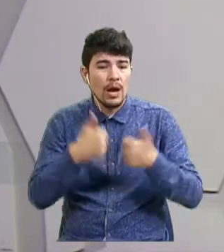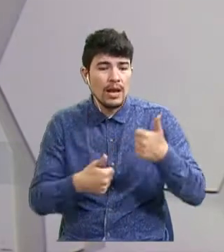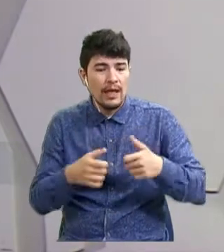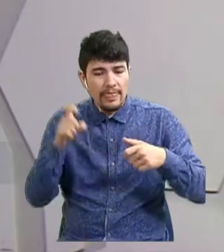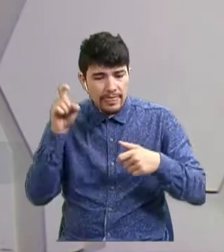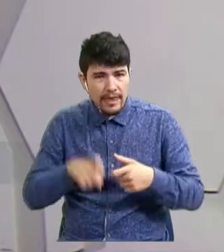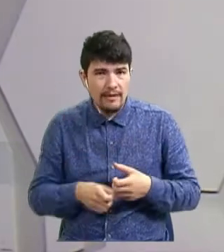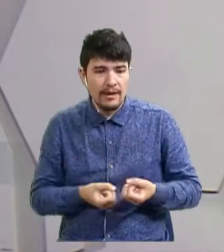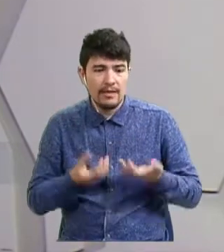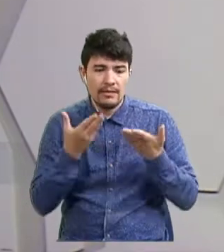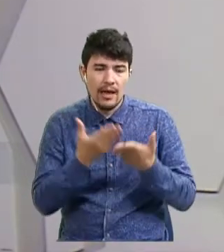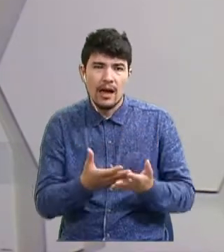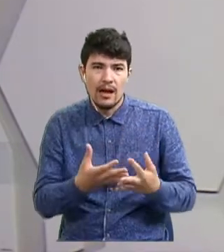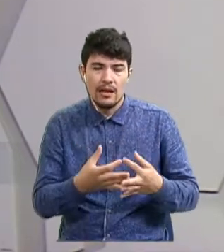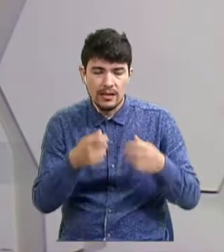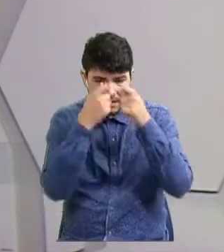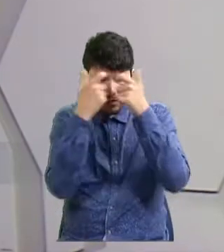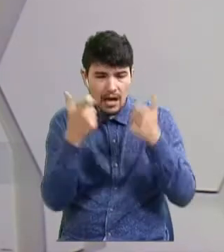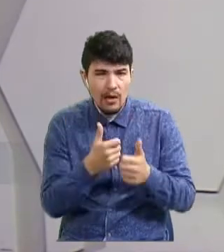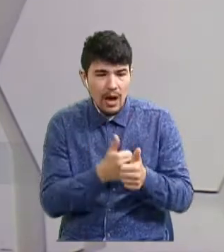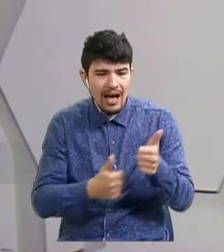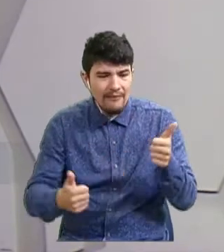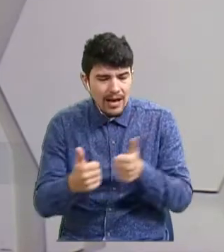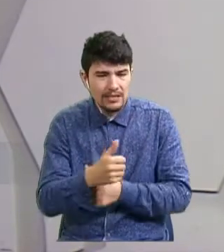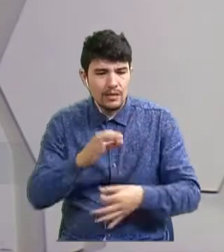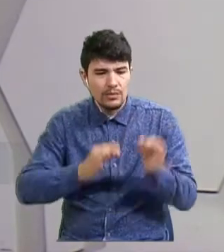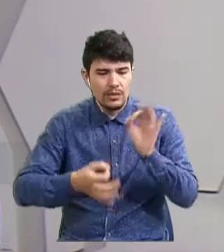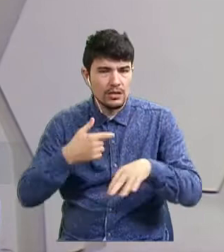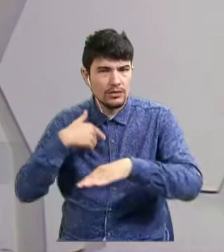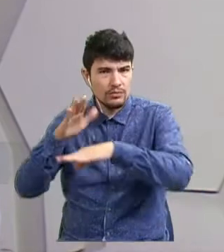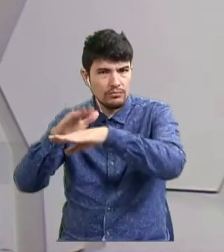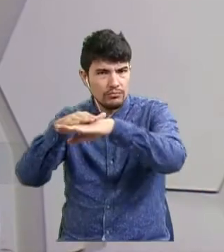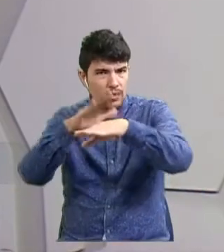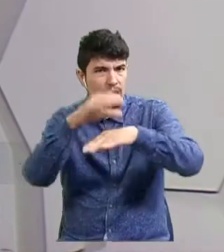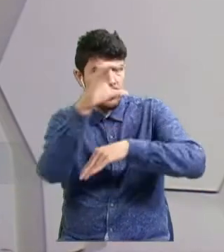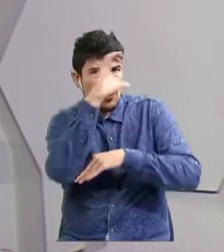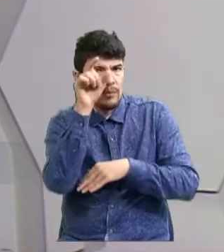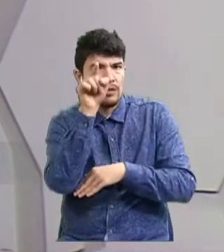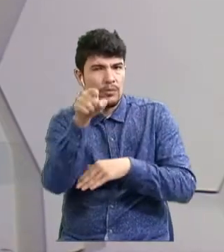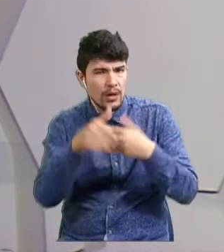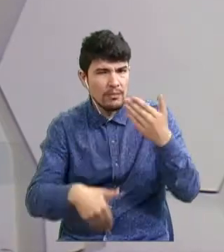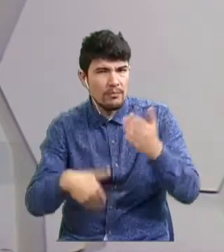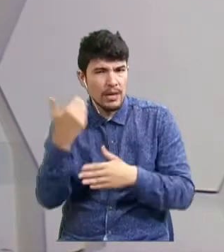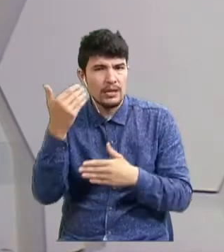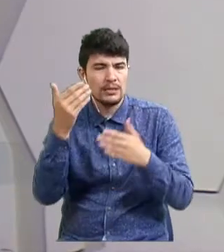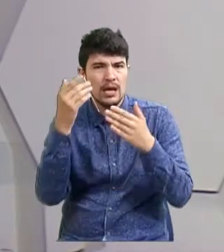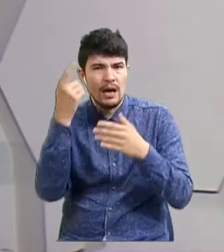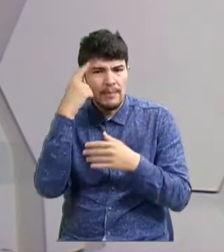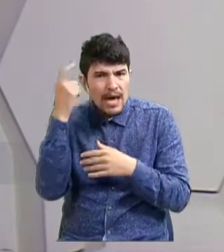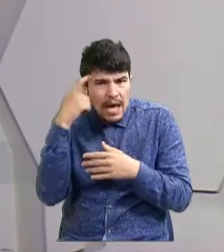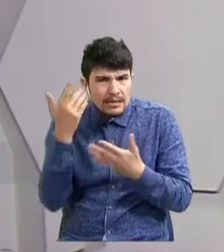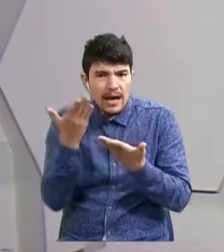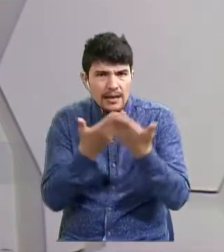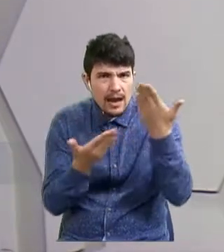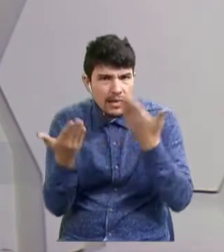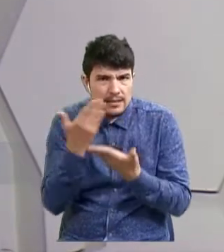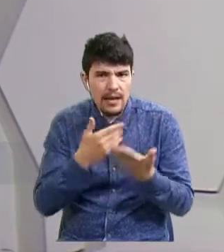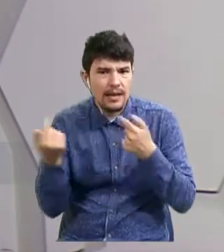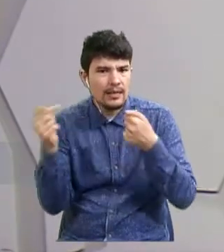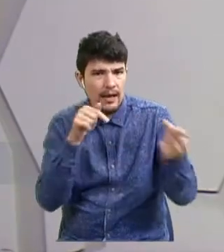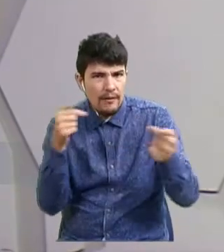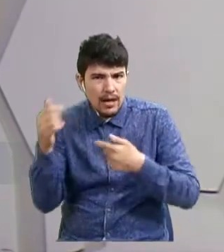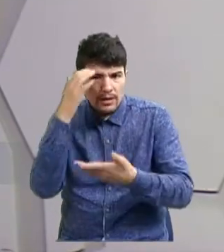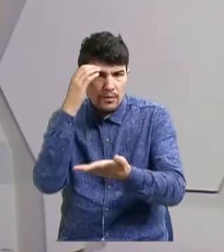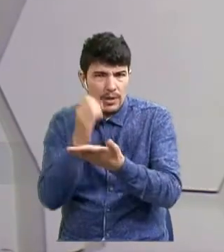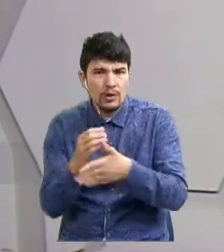el Estado en ese avance en materia de justicia. Y yo llamo a los colombianos a que empiecen a estudiar este debate, y que en el debate de opinión,